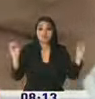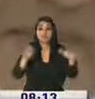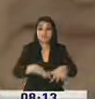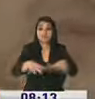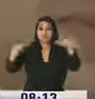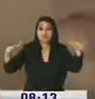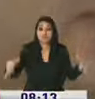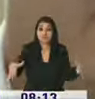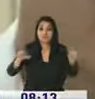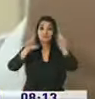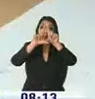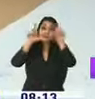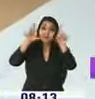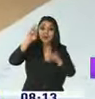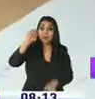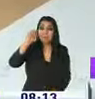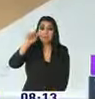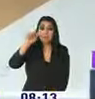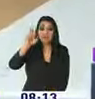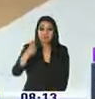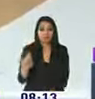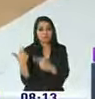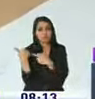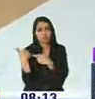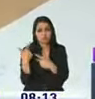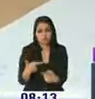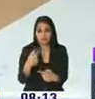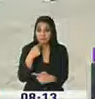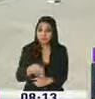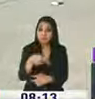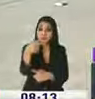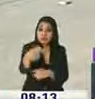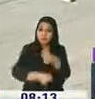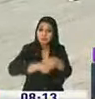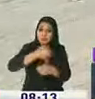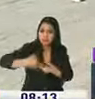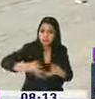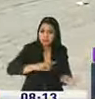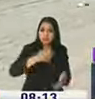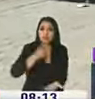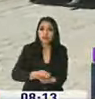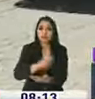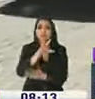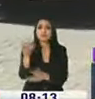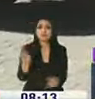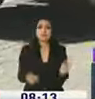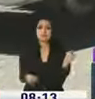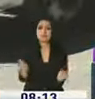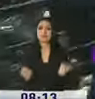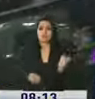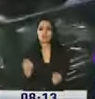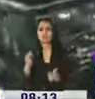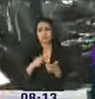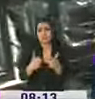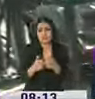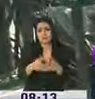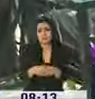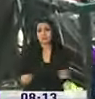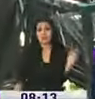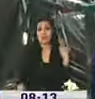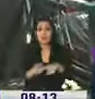de la recolección de basura, espera en febrero del próximo año comprar 30 nuevos vehículos que alivien el inconveniente hasta que se